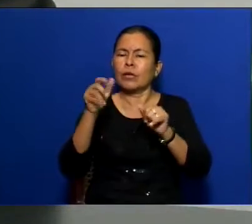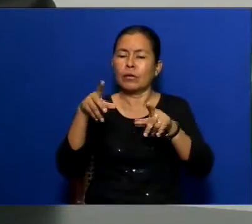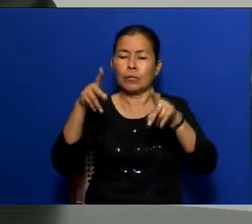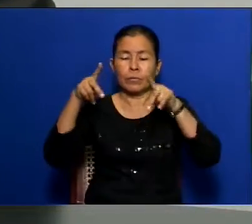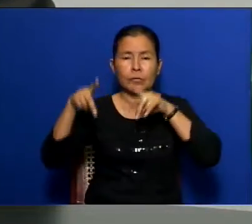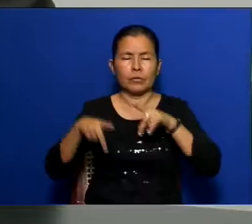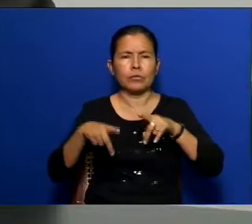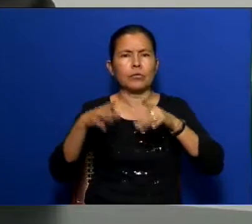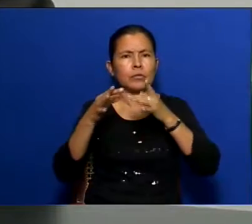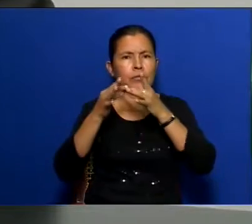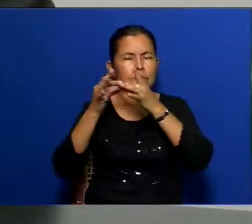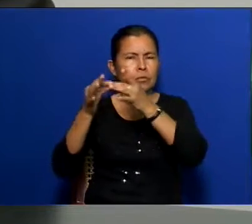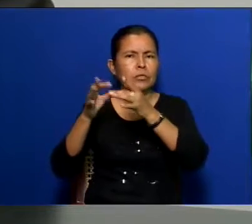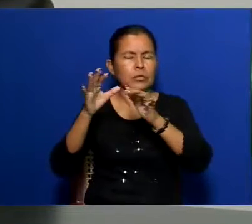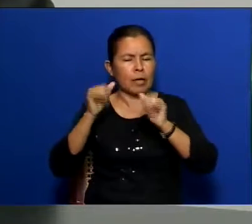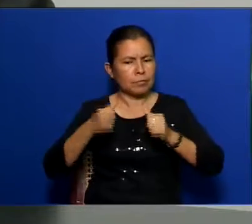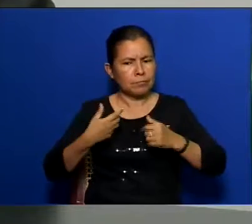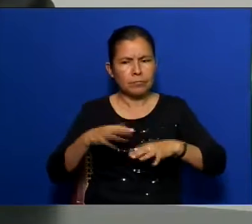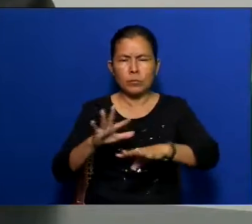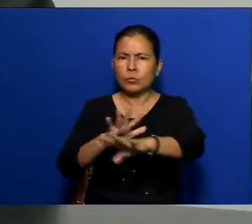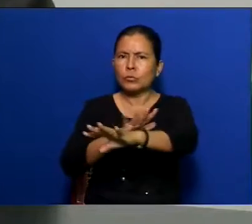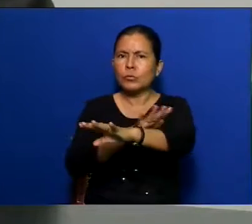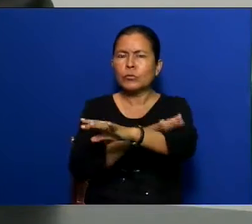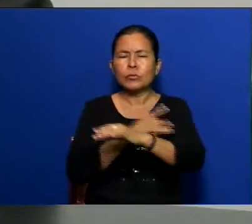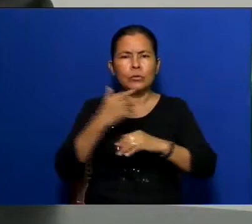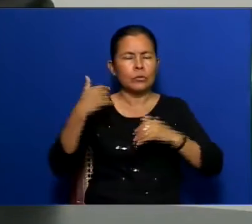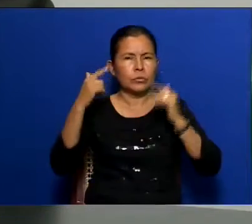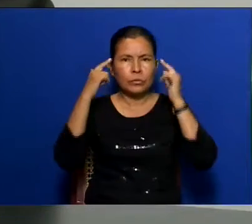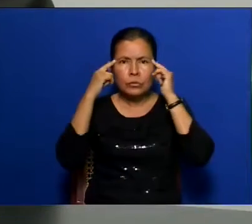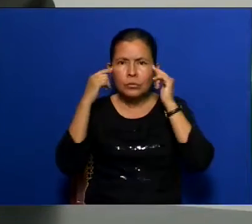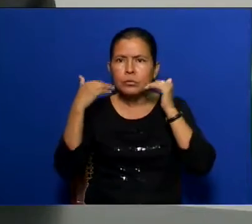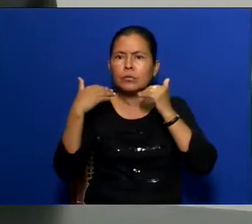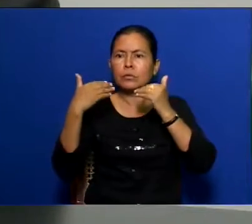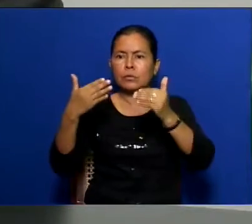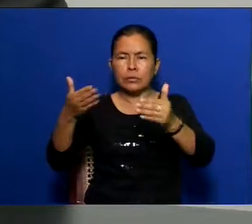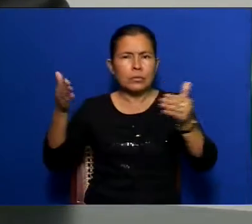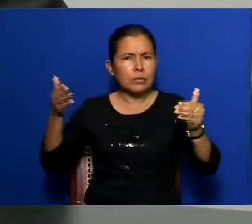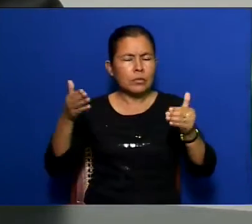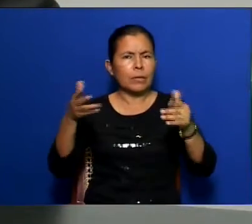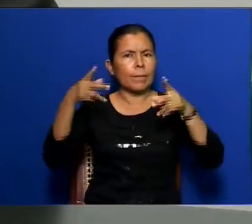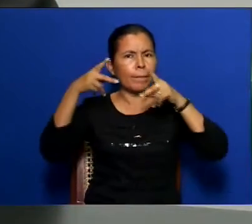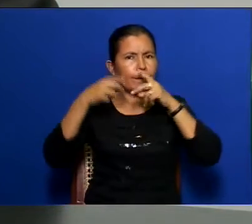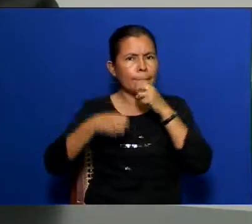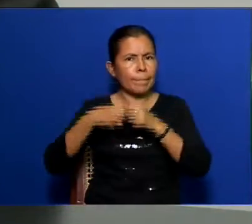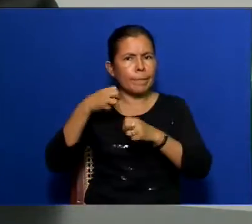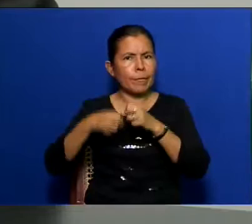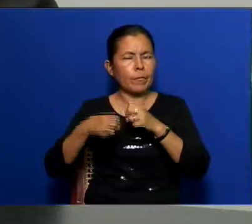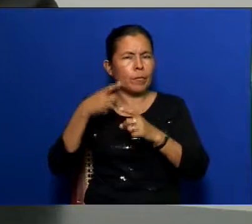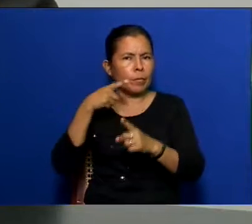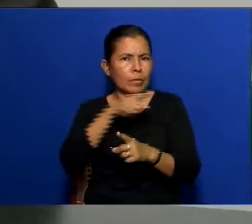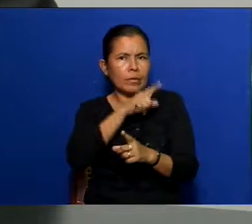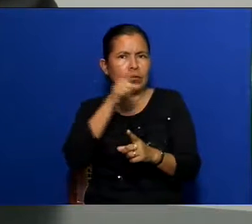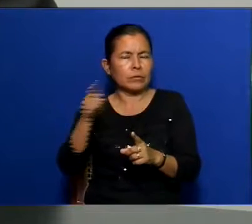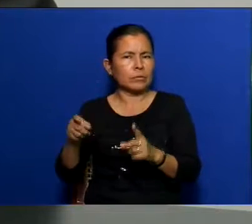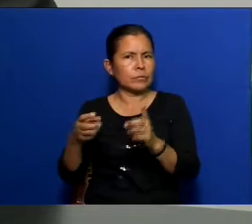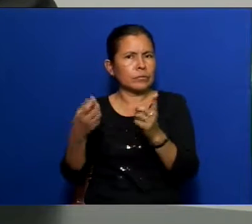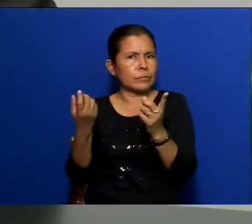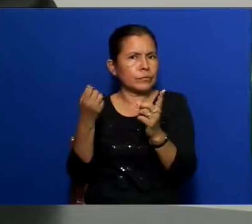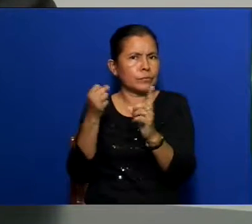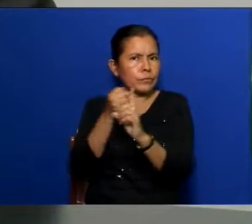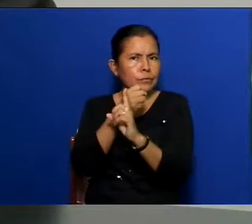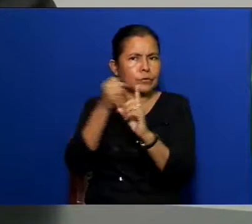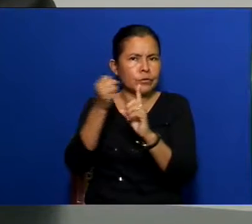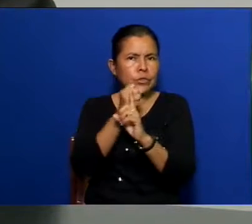bien entrenado, sensibilizado, con un alto nivel de conciencia sobre el problema de la violencia contra las niñas,